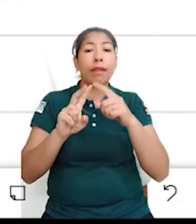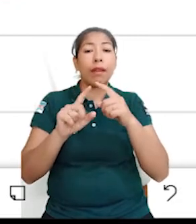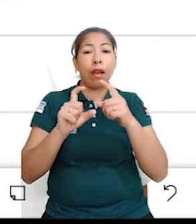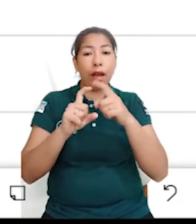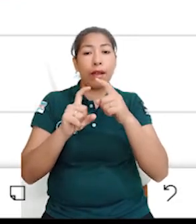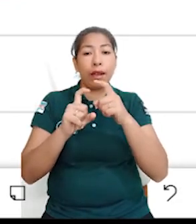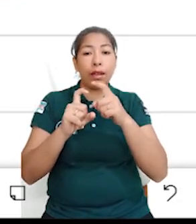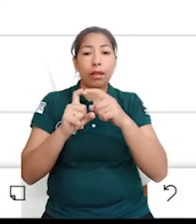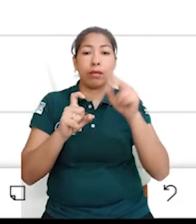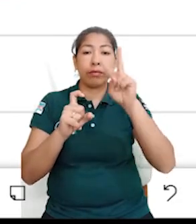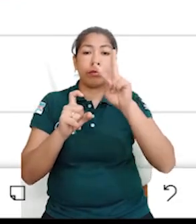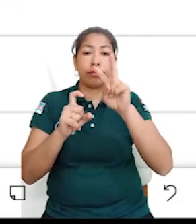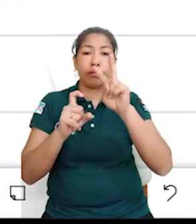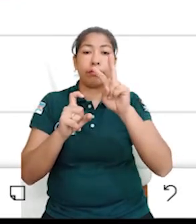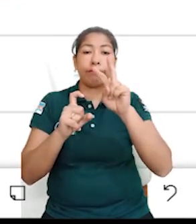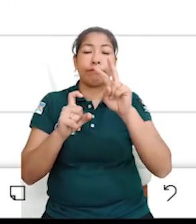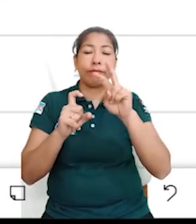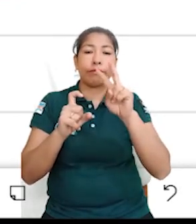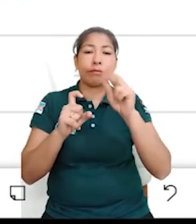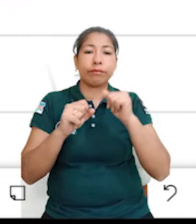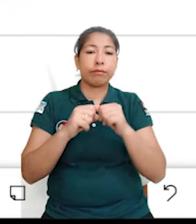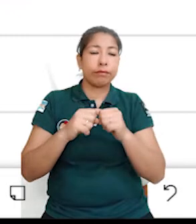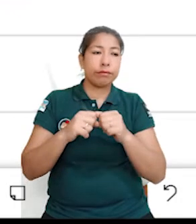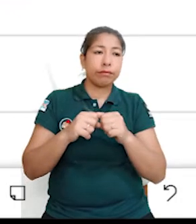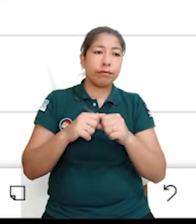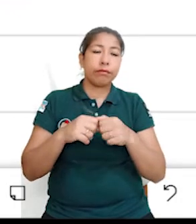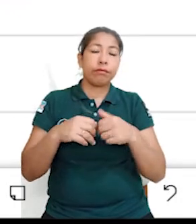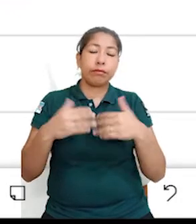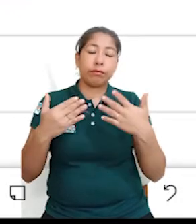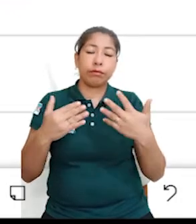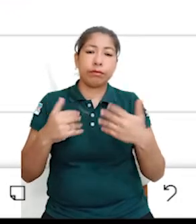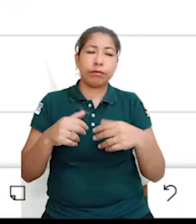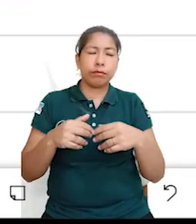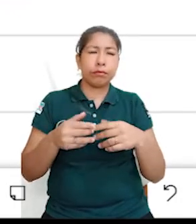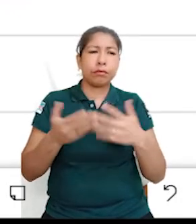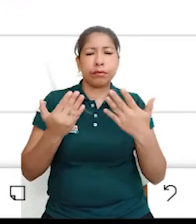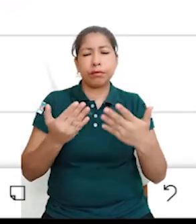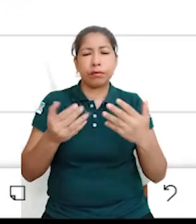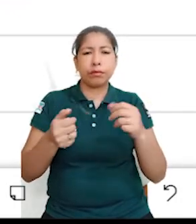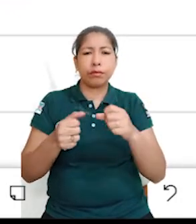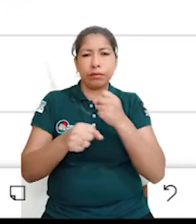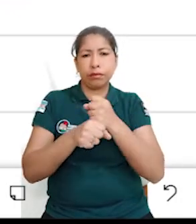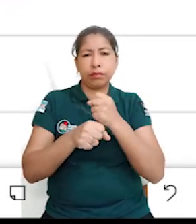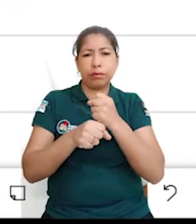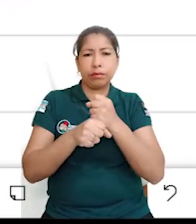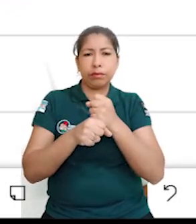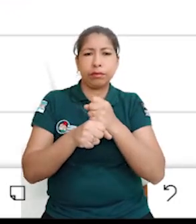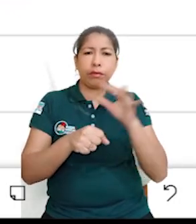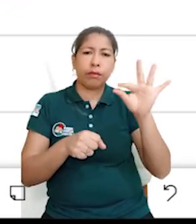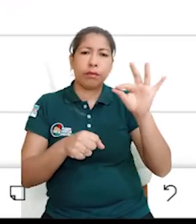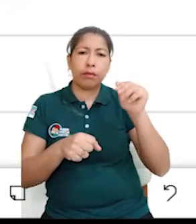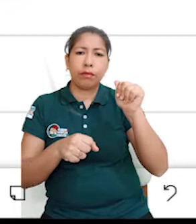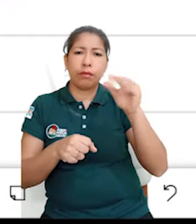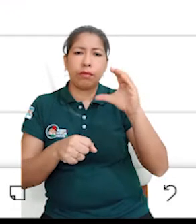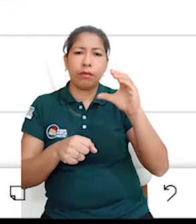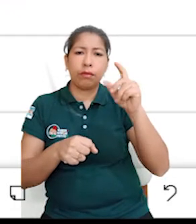segundo grado. ¿Qué quiere decir? Que vamos a resolver ya sea por el método de factorización o por el método de la fórmula general.